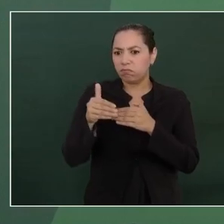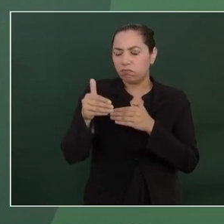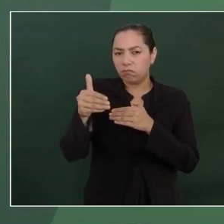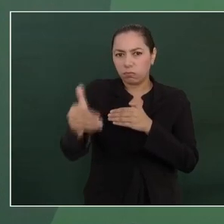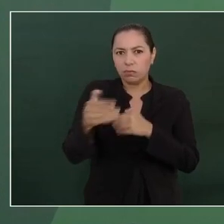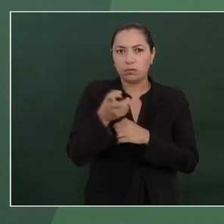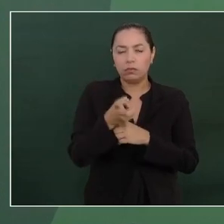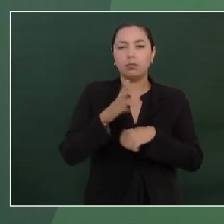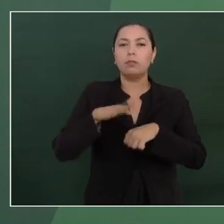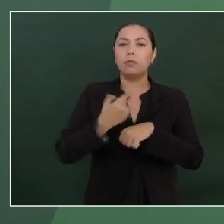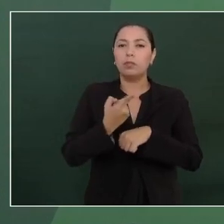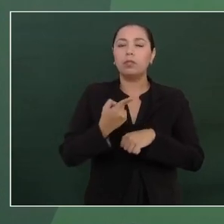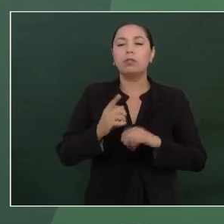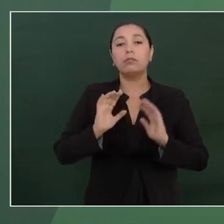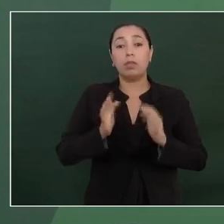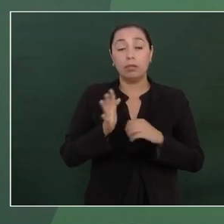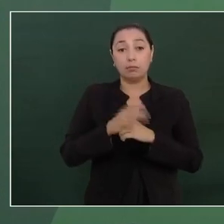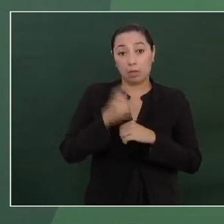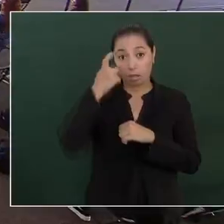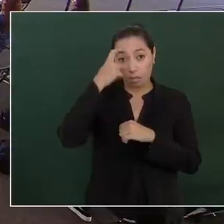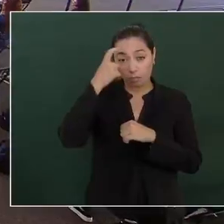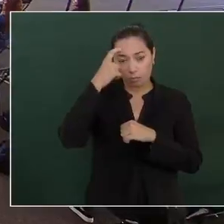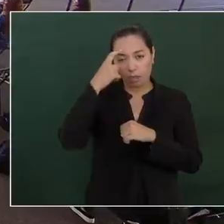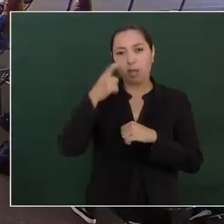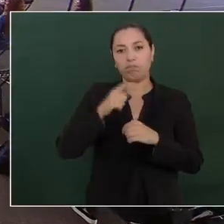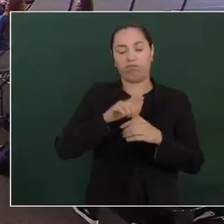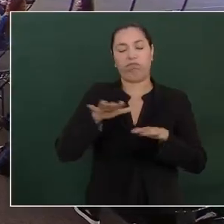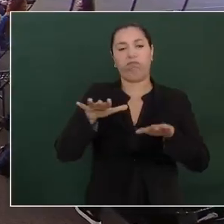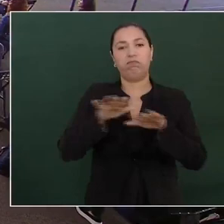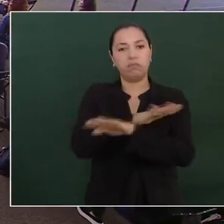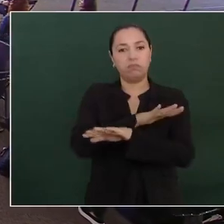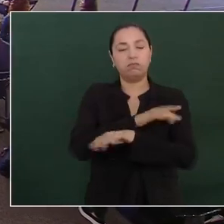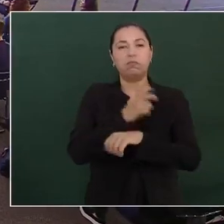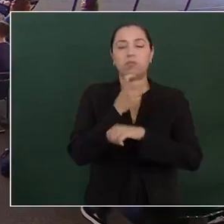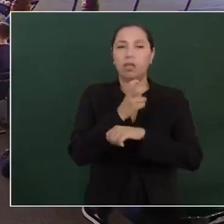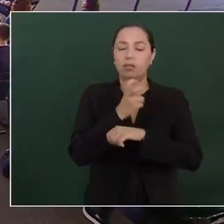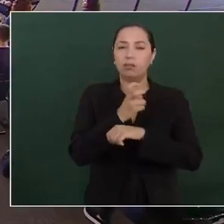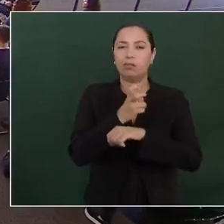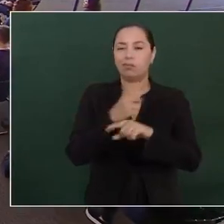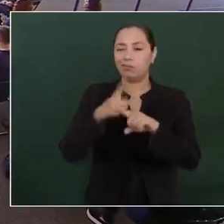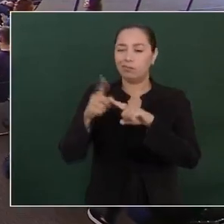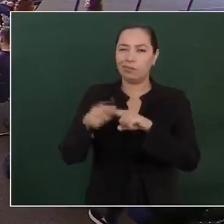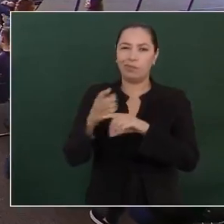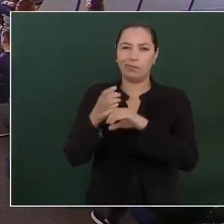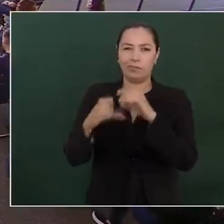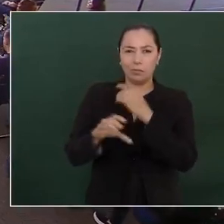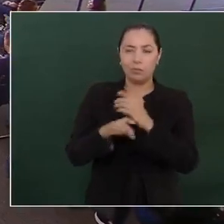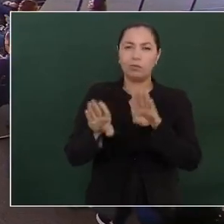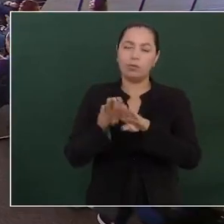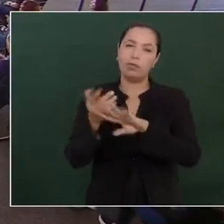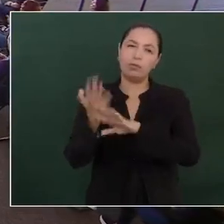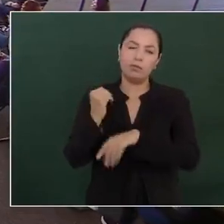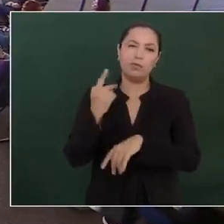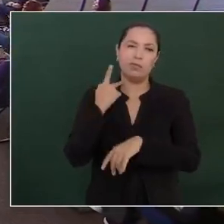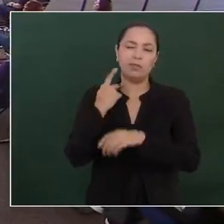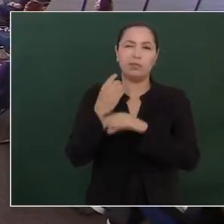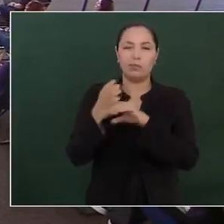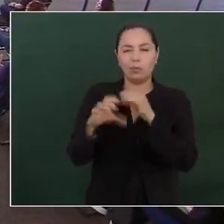porque ya hay un cambio de mentalidad en nuestro país, el pueblo está muy politizado, muy